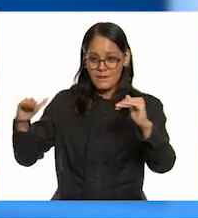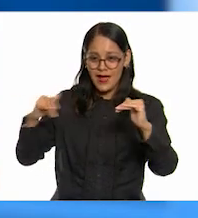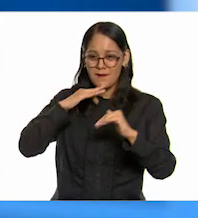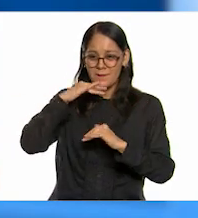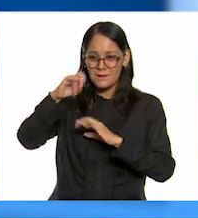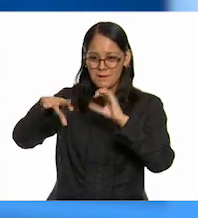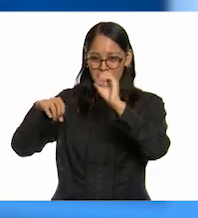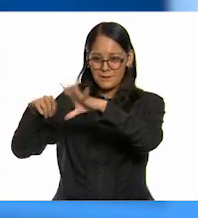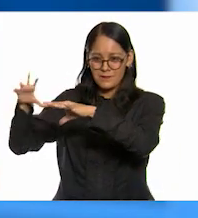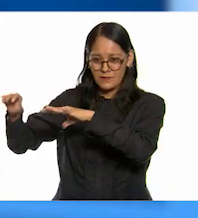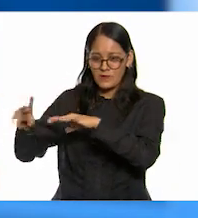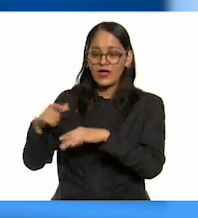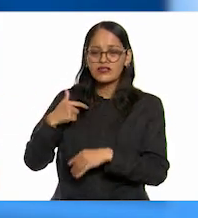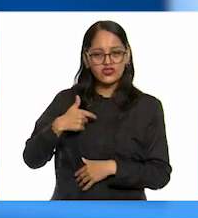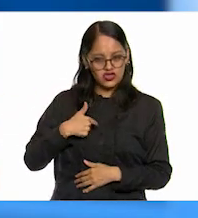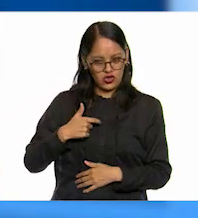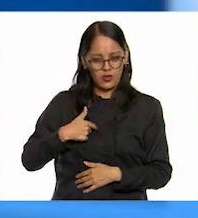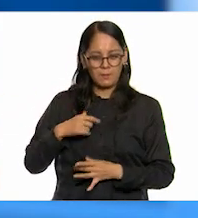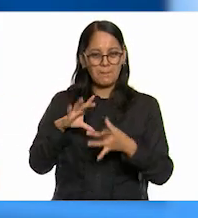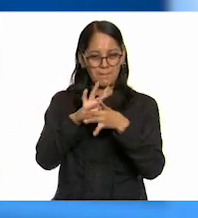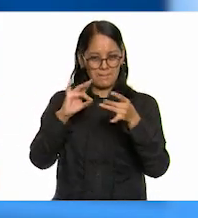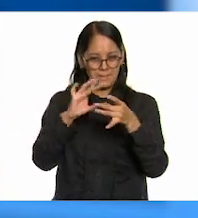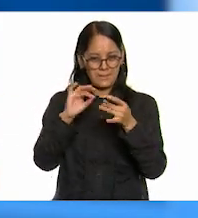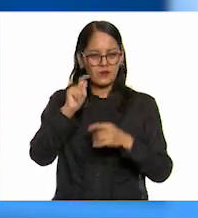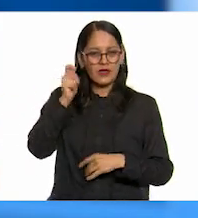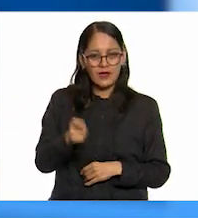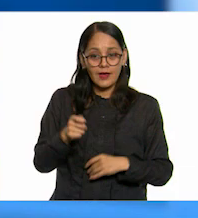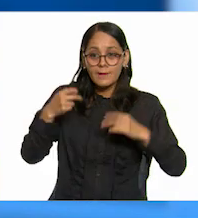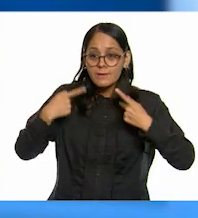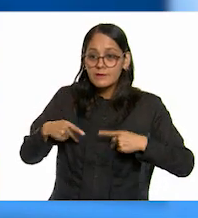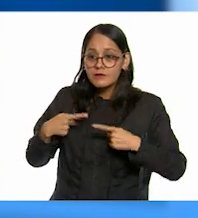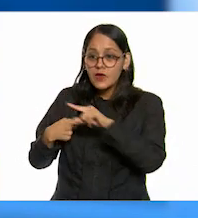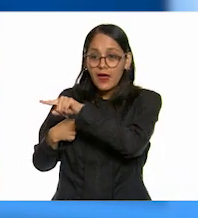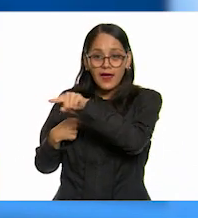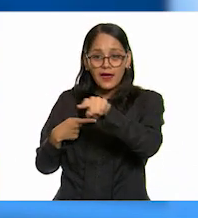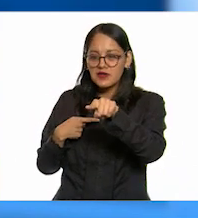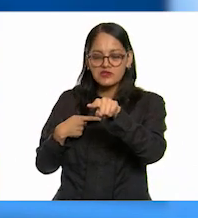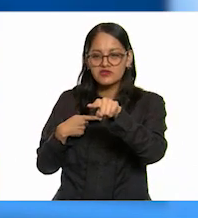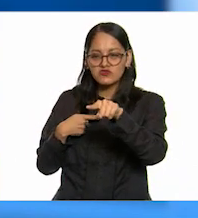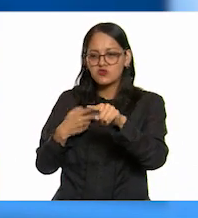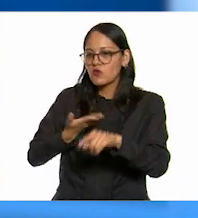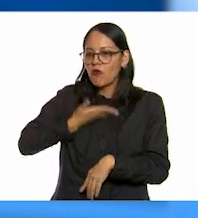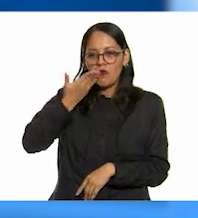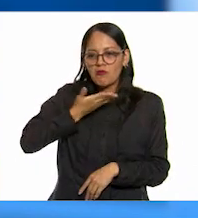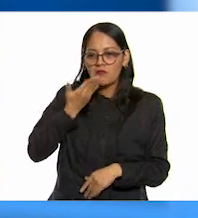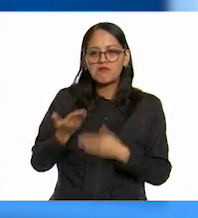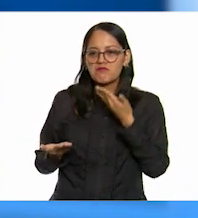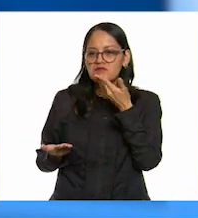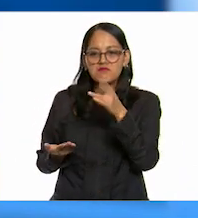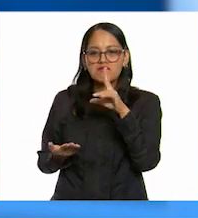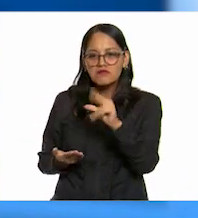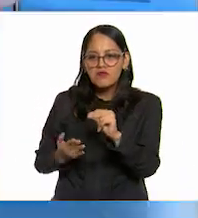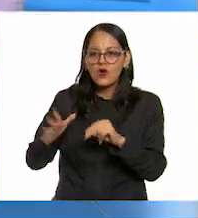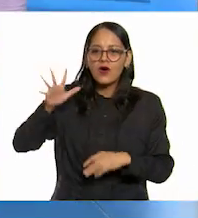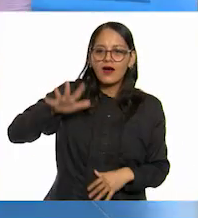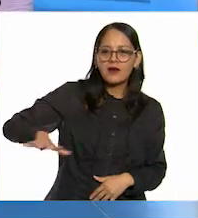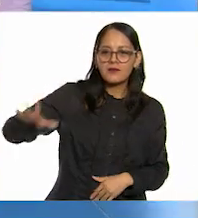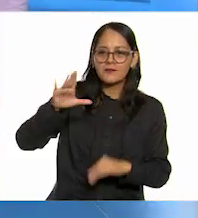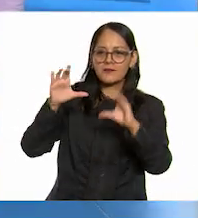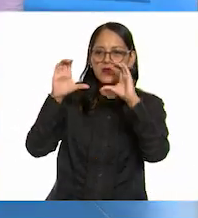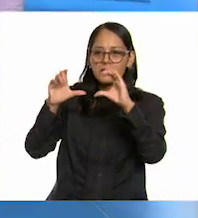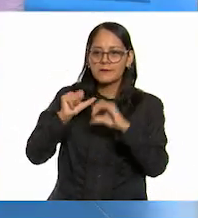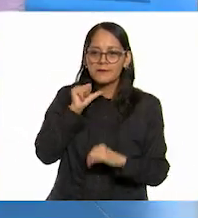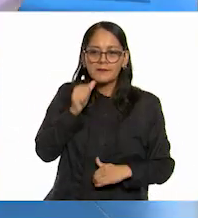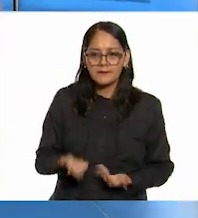mi interpretación sería que las personas no tienen buenos hábitos para el cuidado del ambiente. Pero también